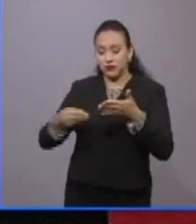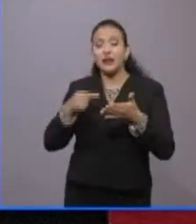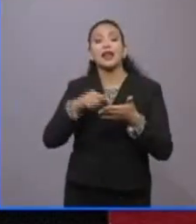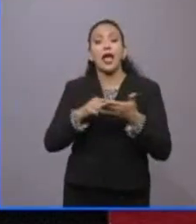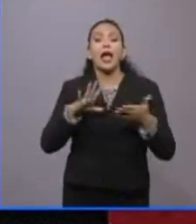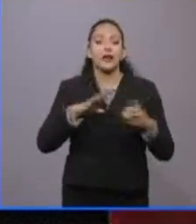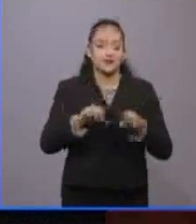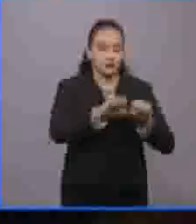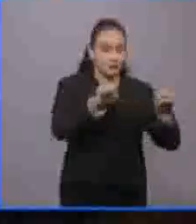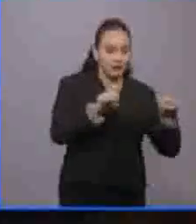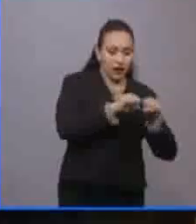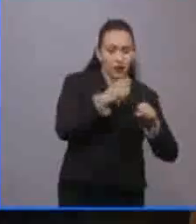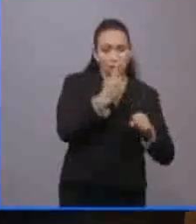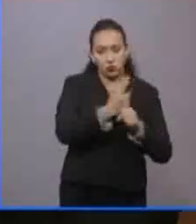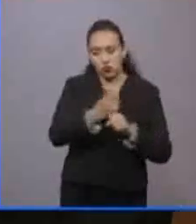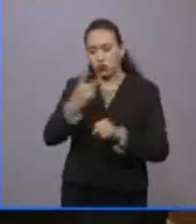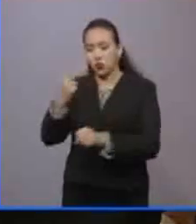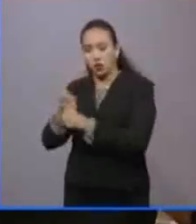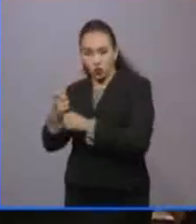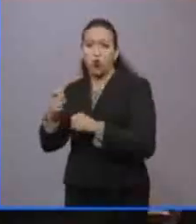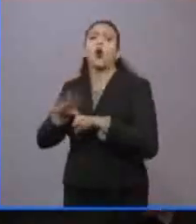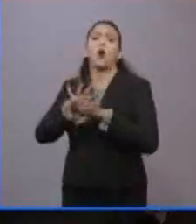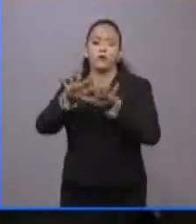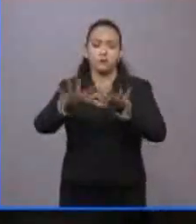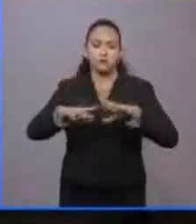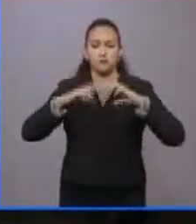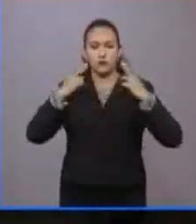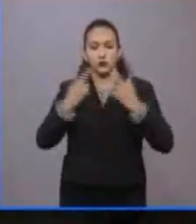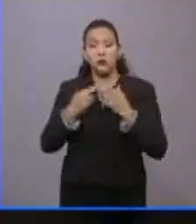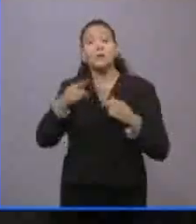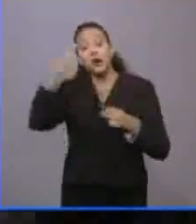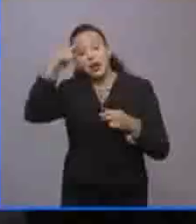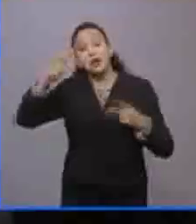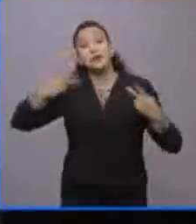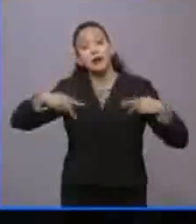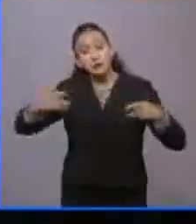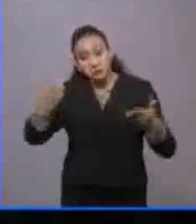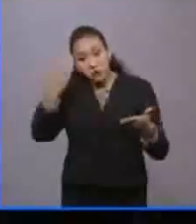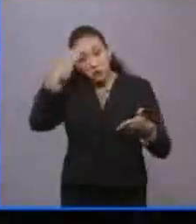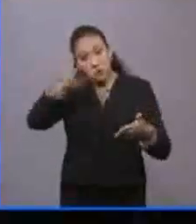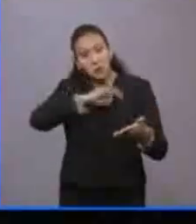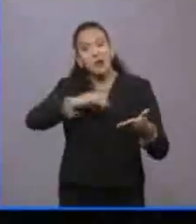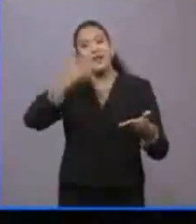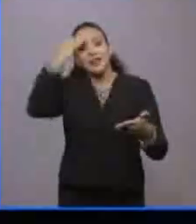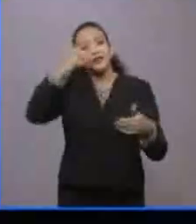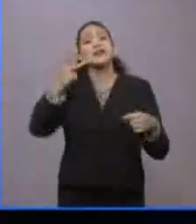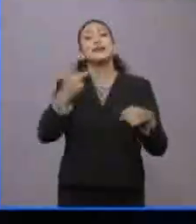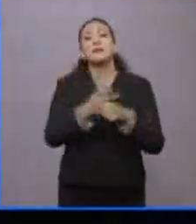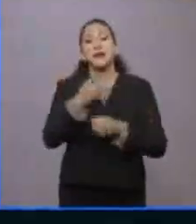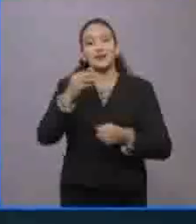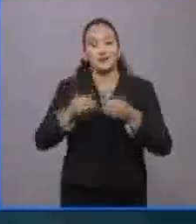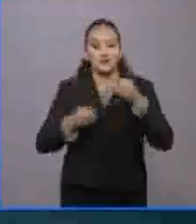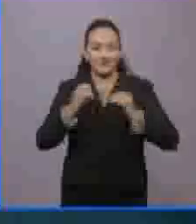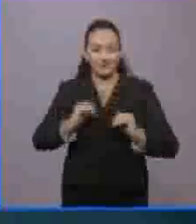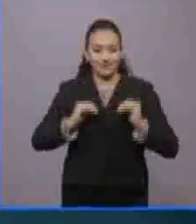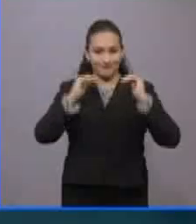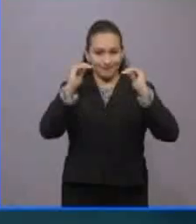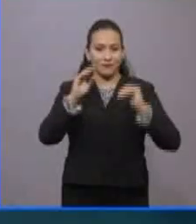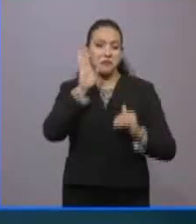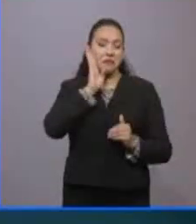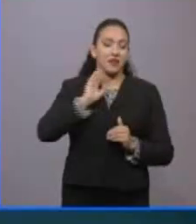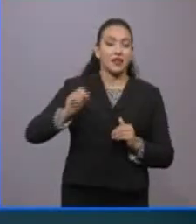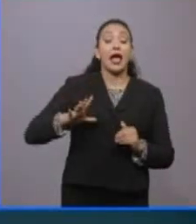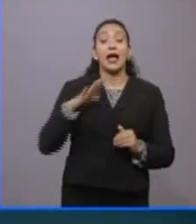las salas, para que la ciudadanía pueda conocer el trabajo que realiza al resolver los asuntos de su competencia. Incluye más